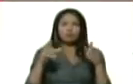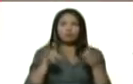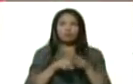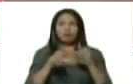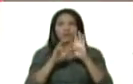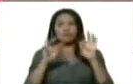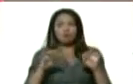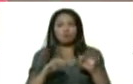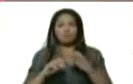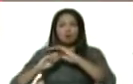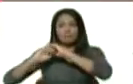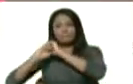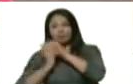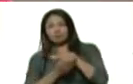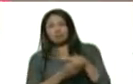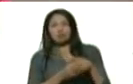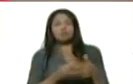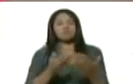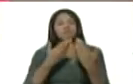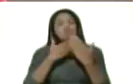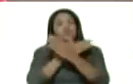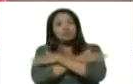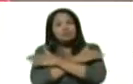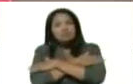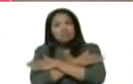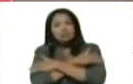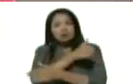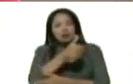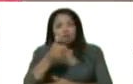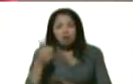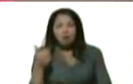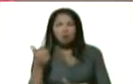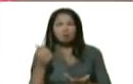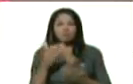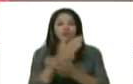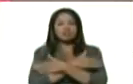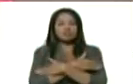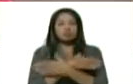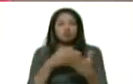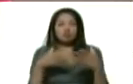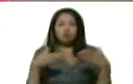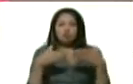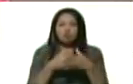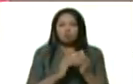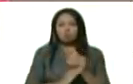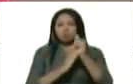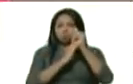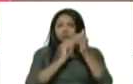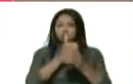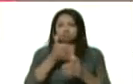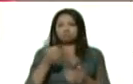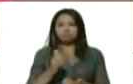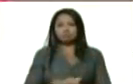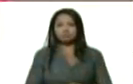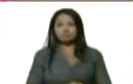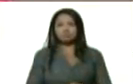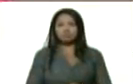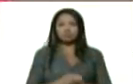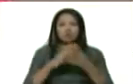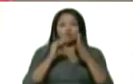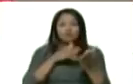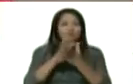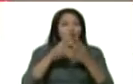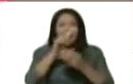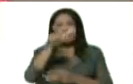Felicito a los peloteros, felicito al manager Hugueto, felicito a todos los managers y felicito sobre todo a los fanáticos